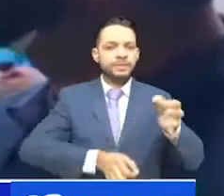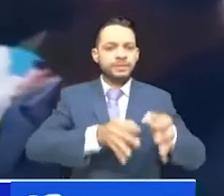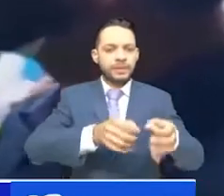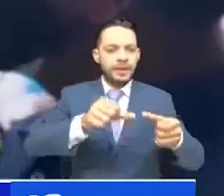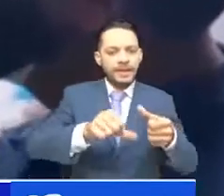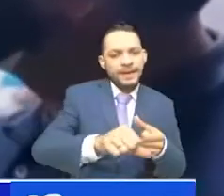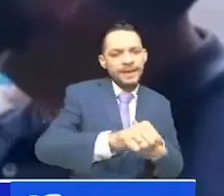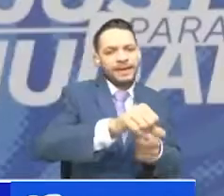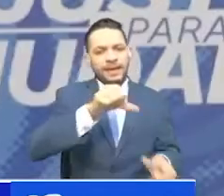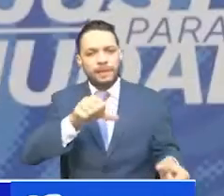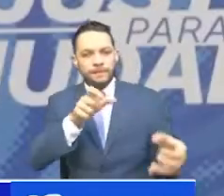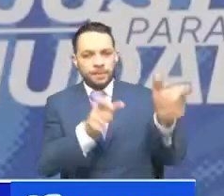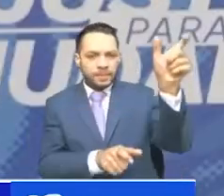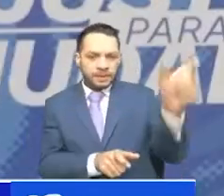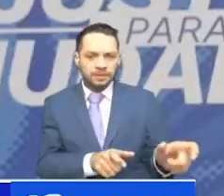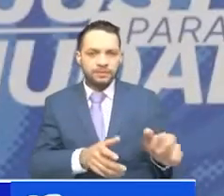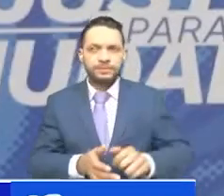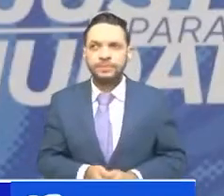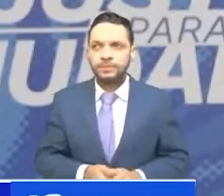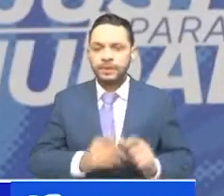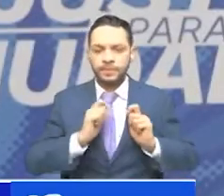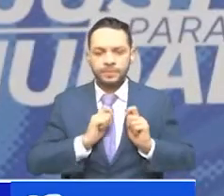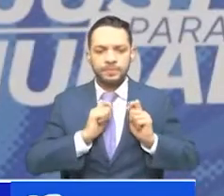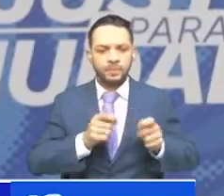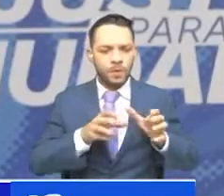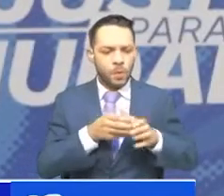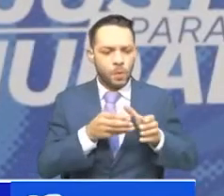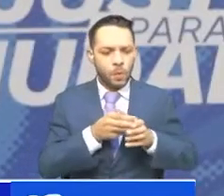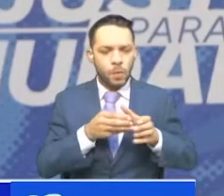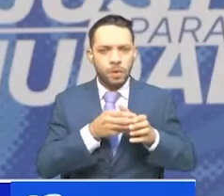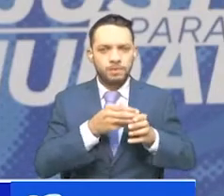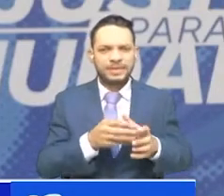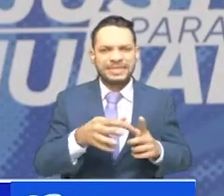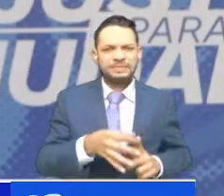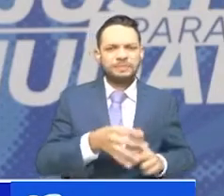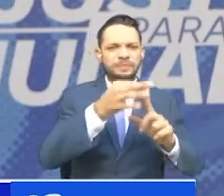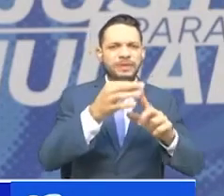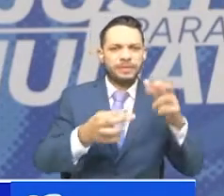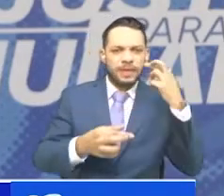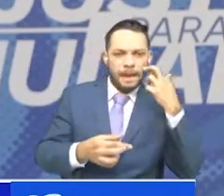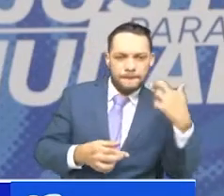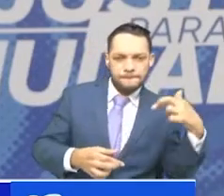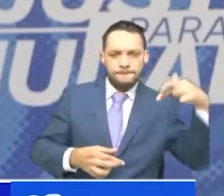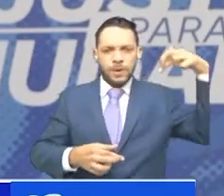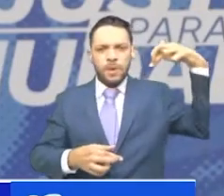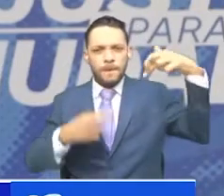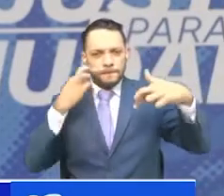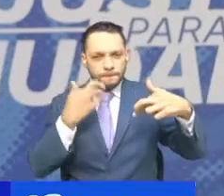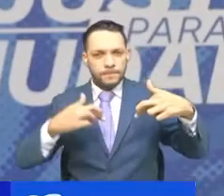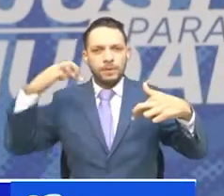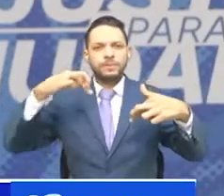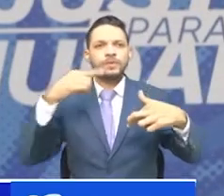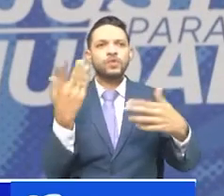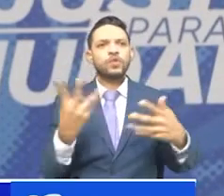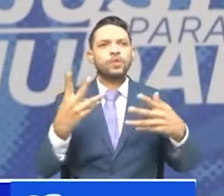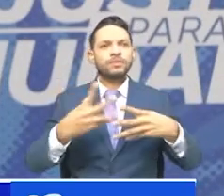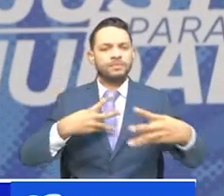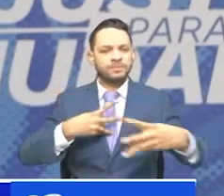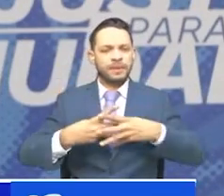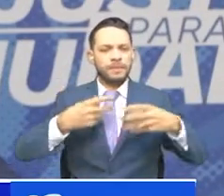ordenarán investigaciones. Se ha nombrado un equipo de alto nivel para que haga una intervención en la penitenciaría La Picota,